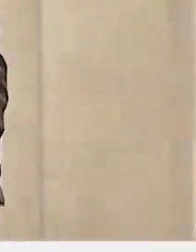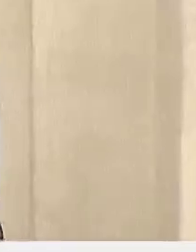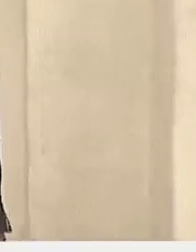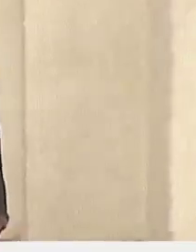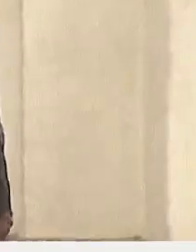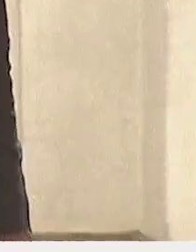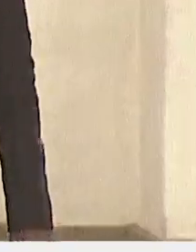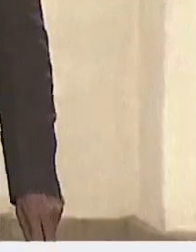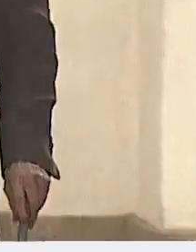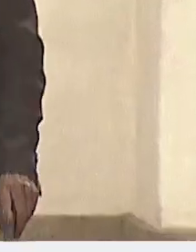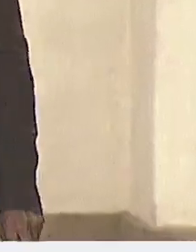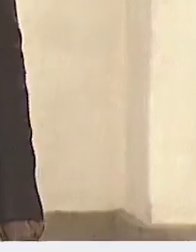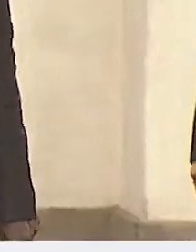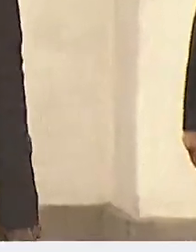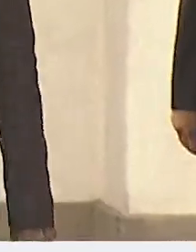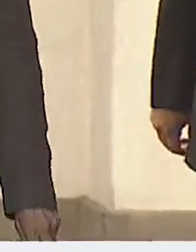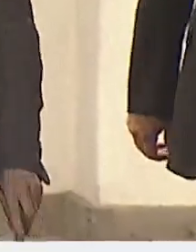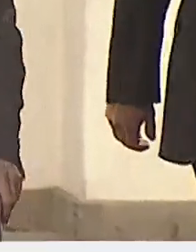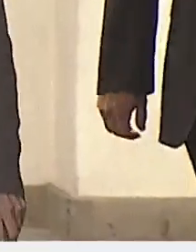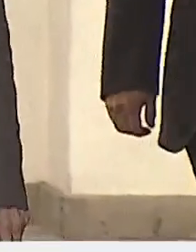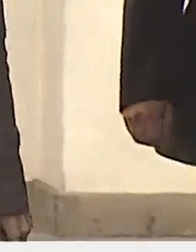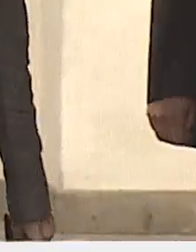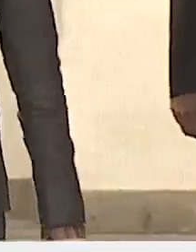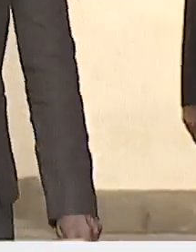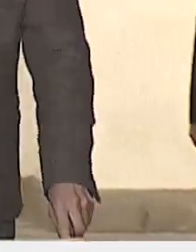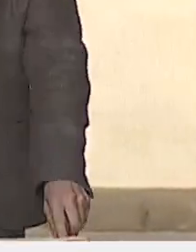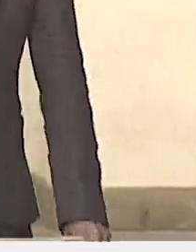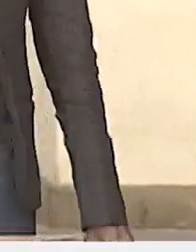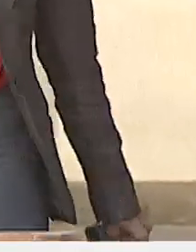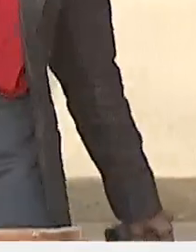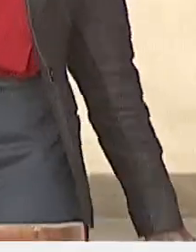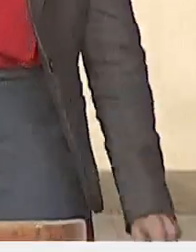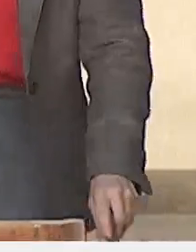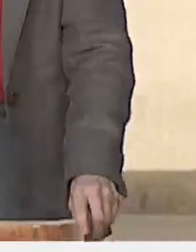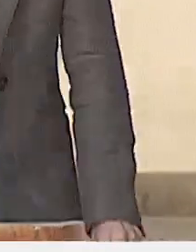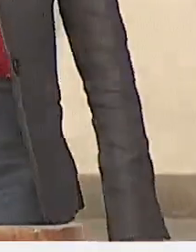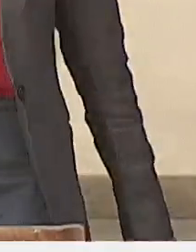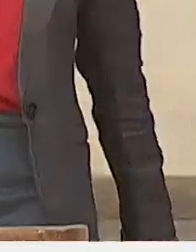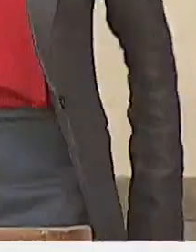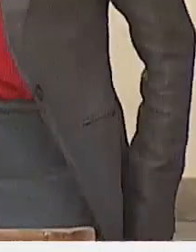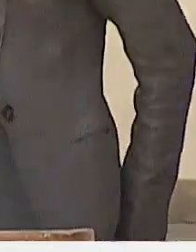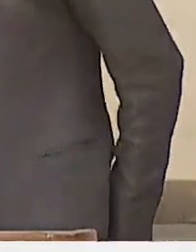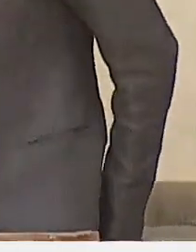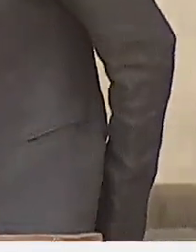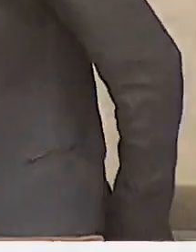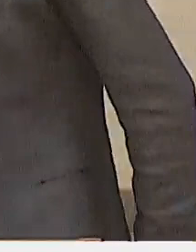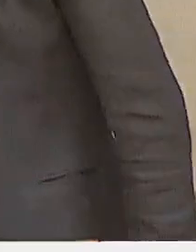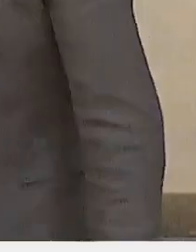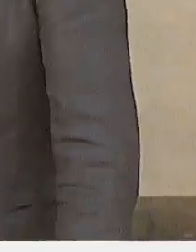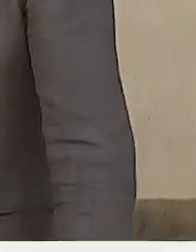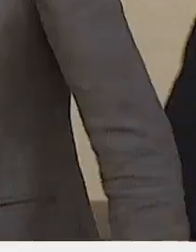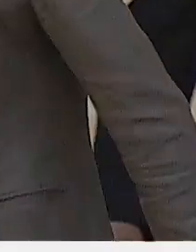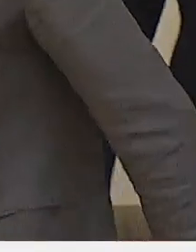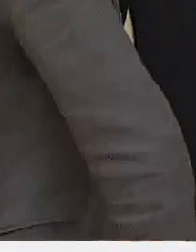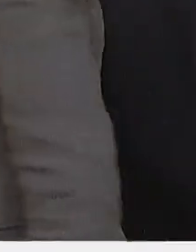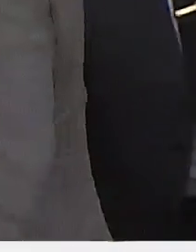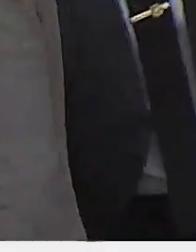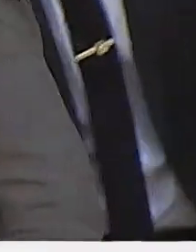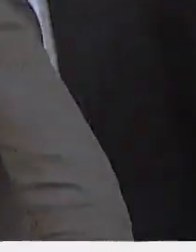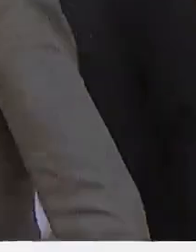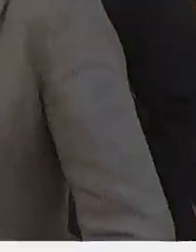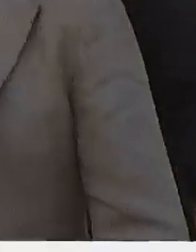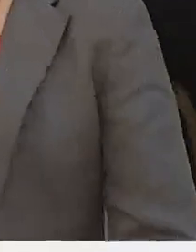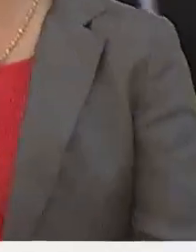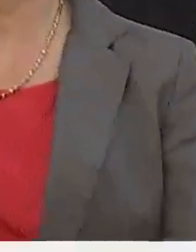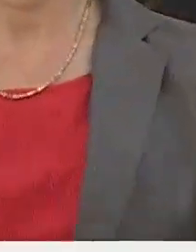hacer este encuentro con la prensa. Viene acompañado del general director de Carabineros y la ministra del Interior. Ahora lo vemos que